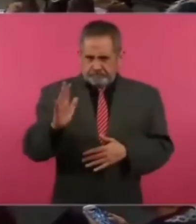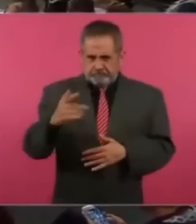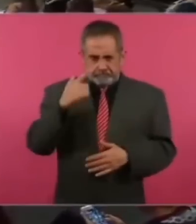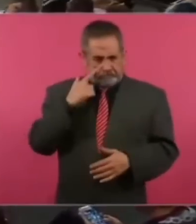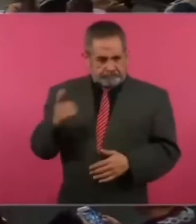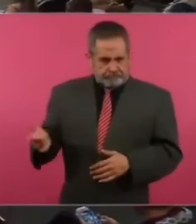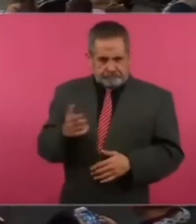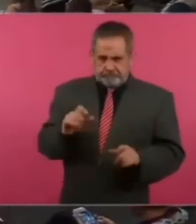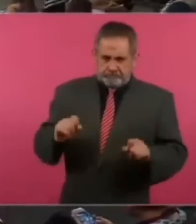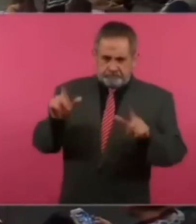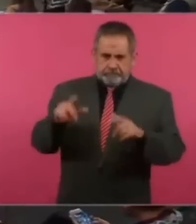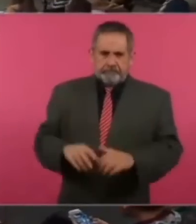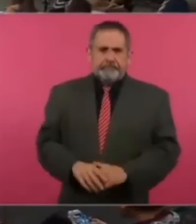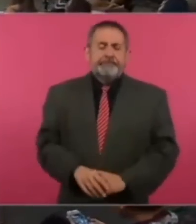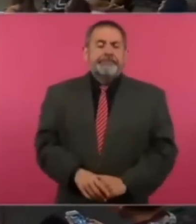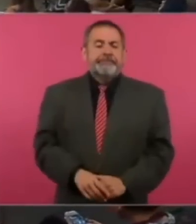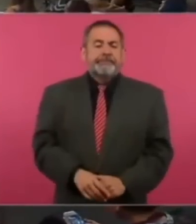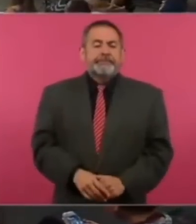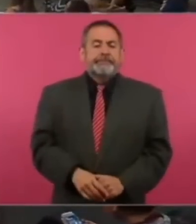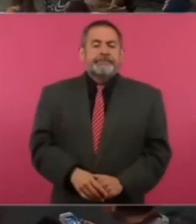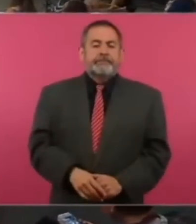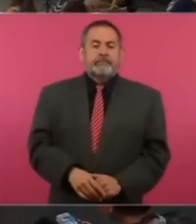a ver si la pones.